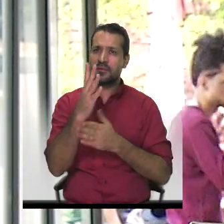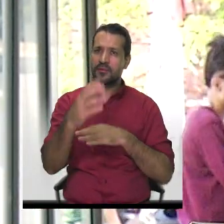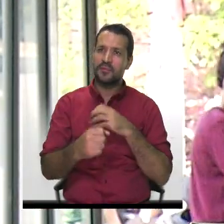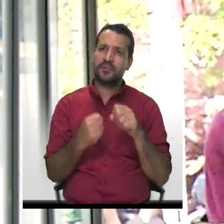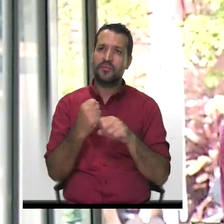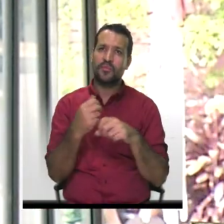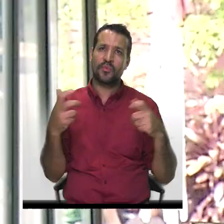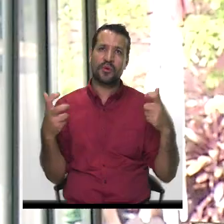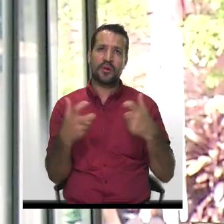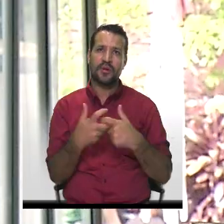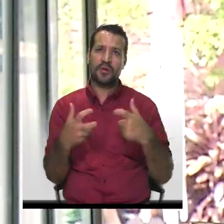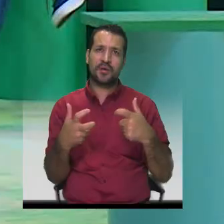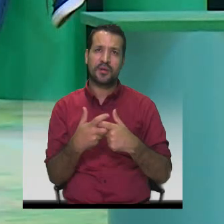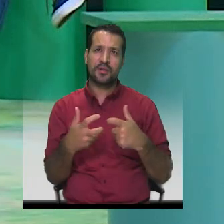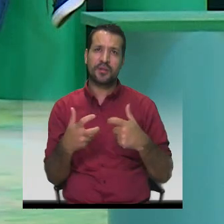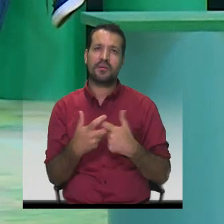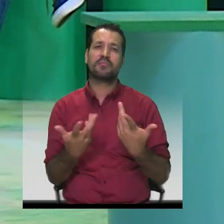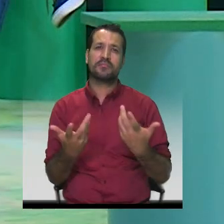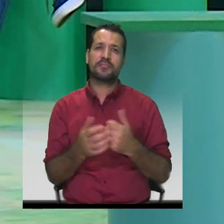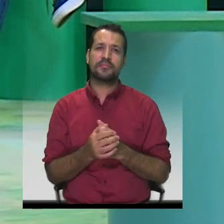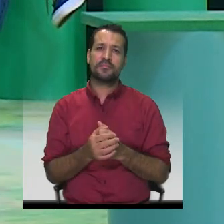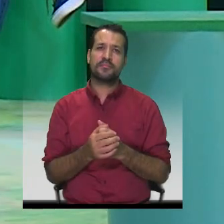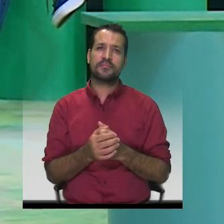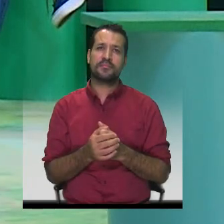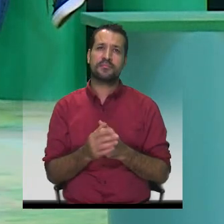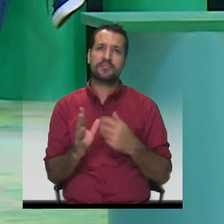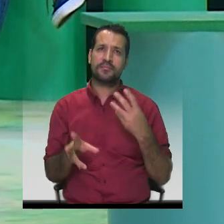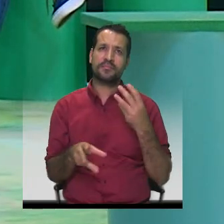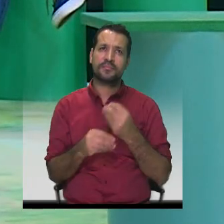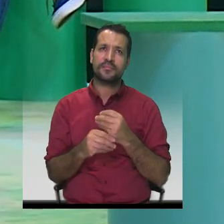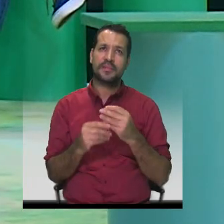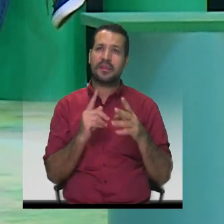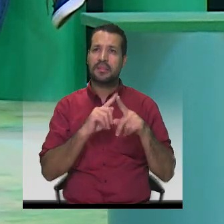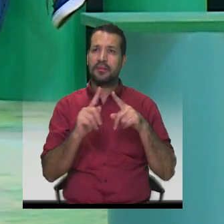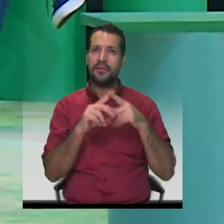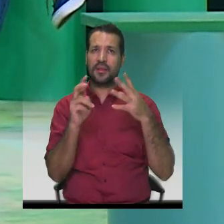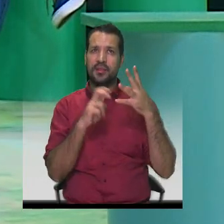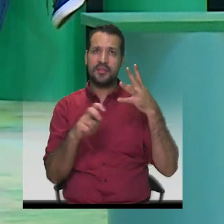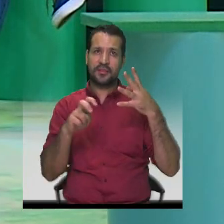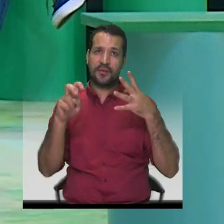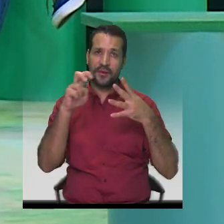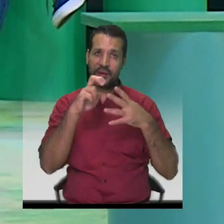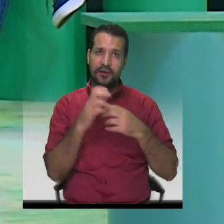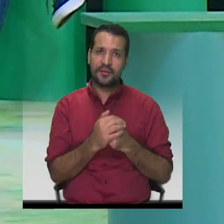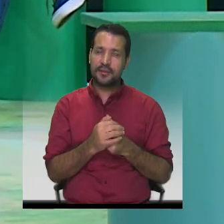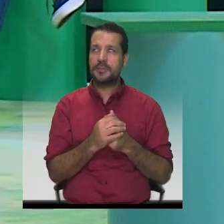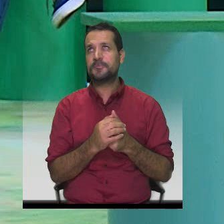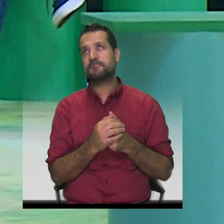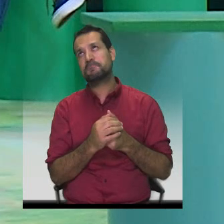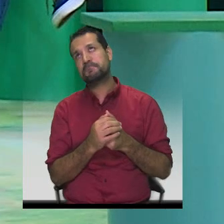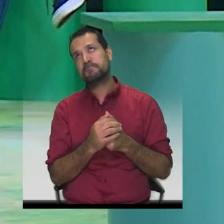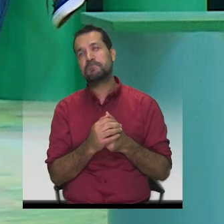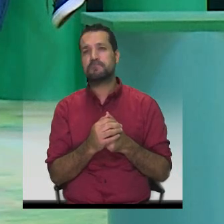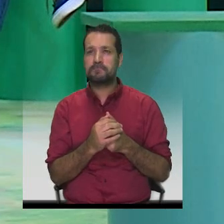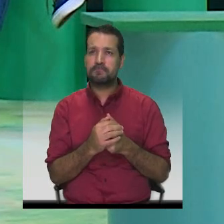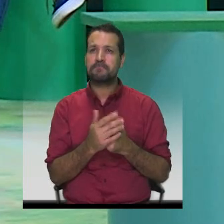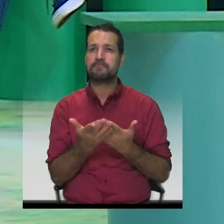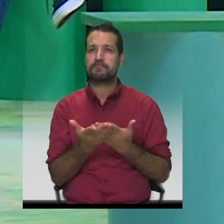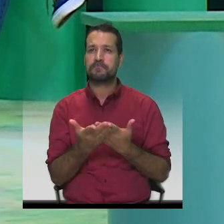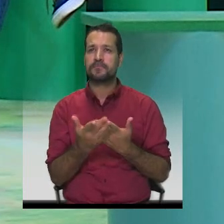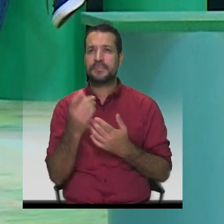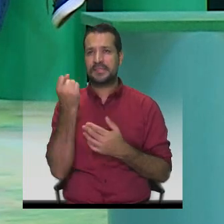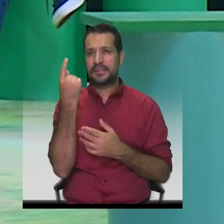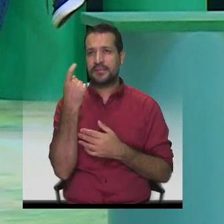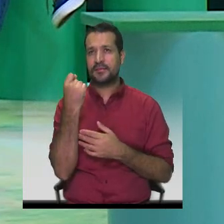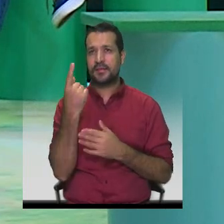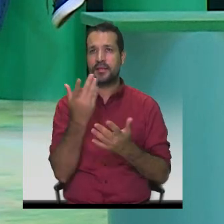energético también, ¿cierto? En muchos niveles. Entonces, pues es un asunto simplemente de entender que